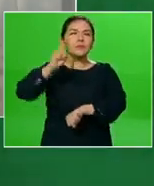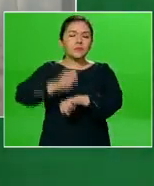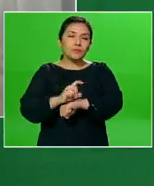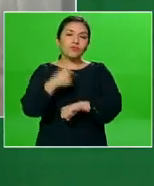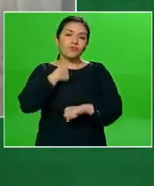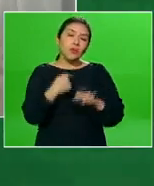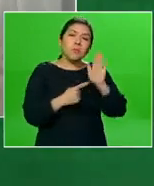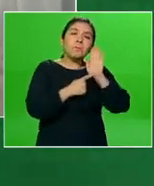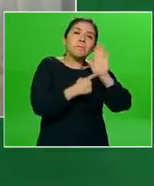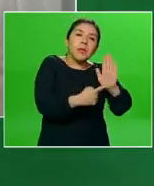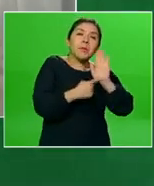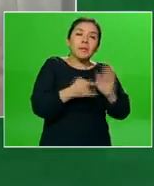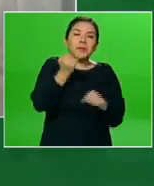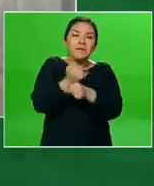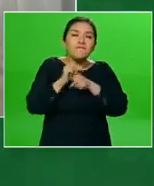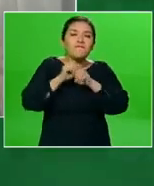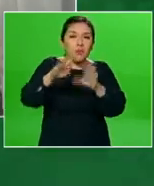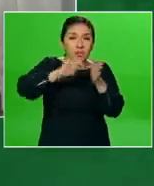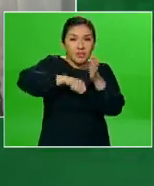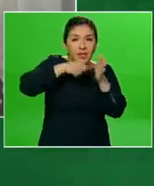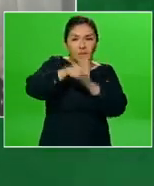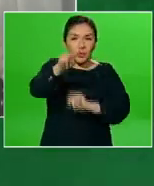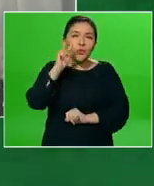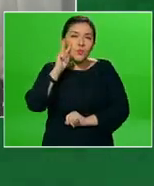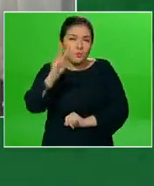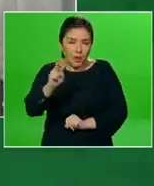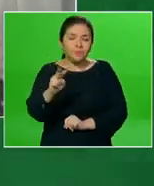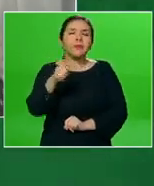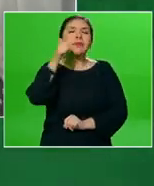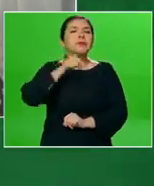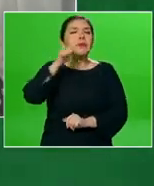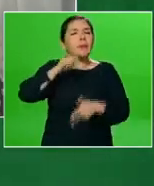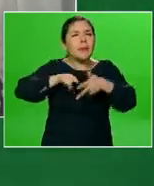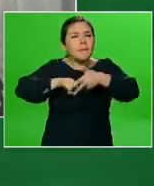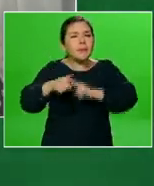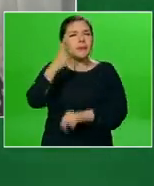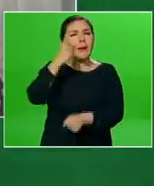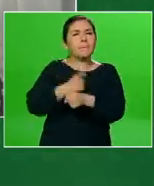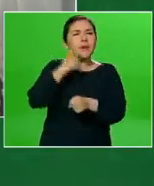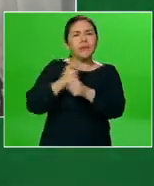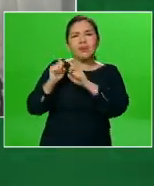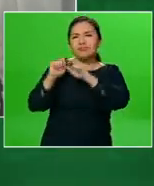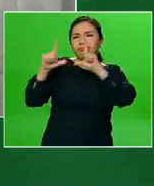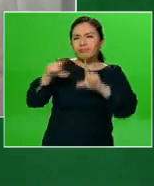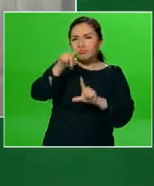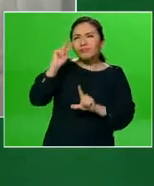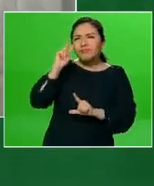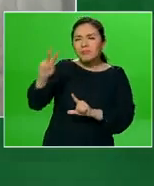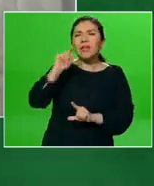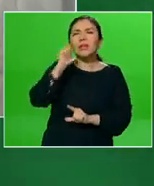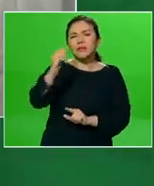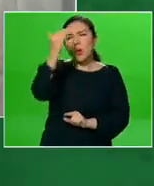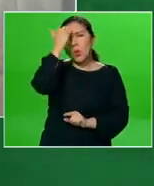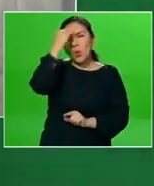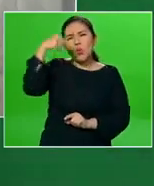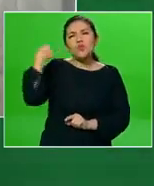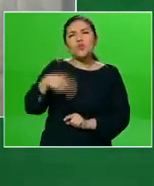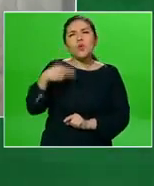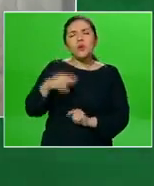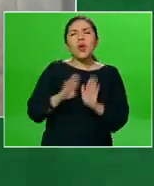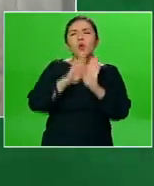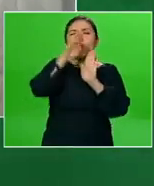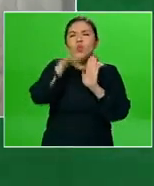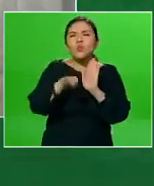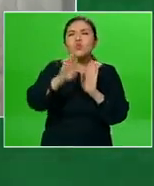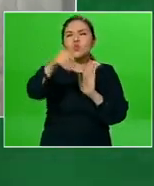presentamos el informe técnico con ustedes iniciamos con esta primera lámina que es lo que nosotros conocemos como la curva